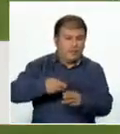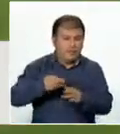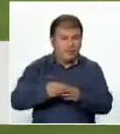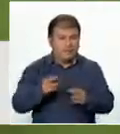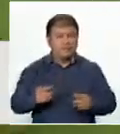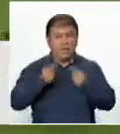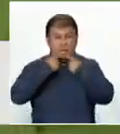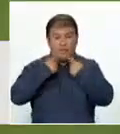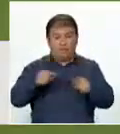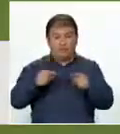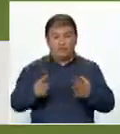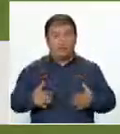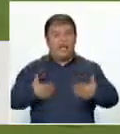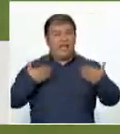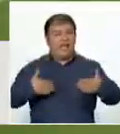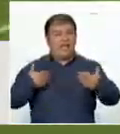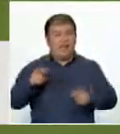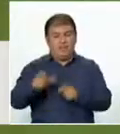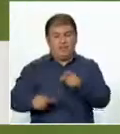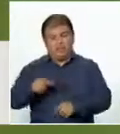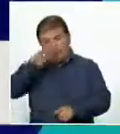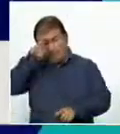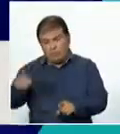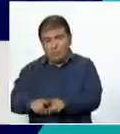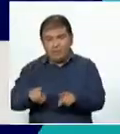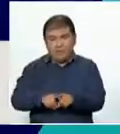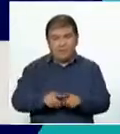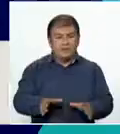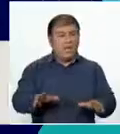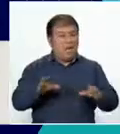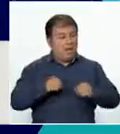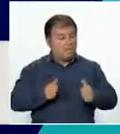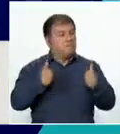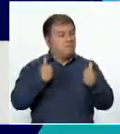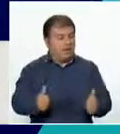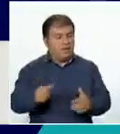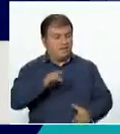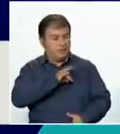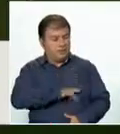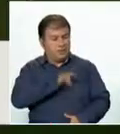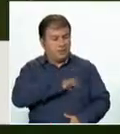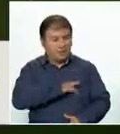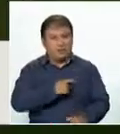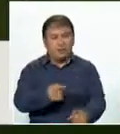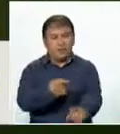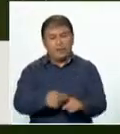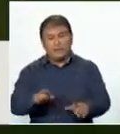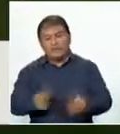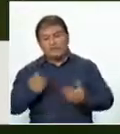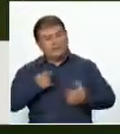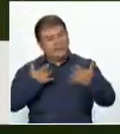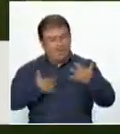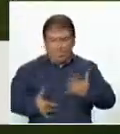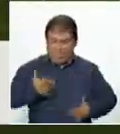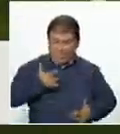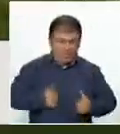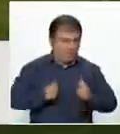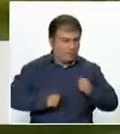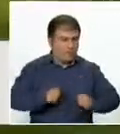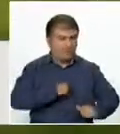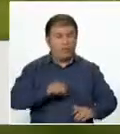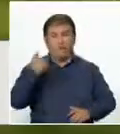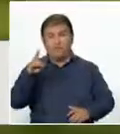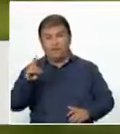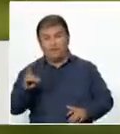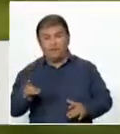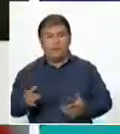Esta noticia que alegra a la hinchada peruana también ha sido bien recibida en Chile. Sin embargo, el lamento boliviano no se hizo